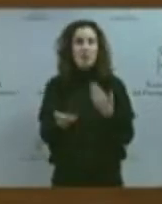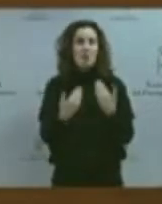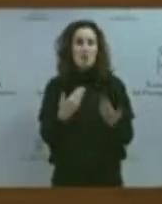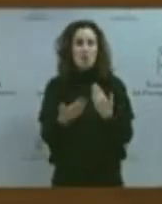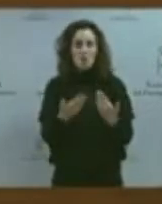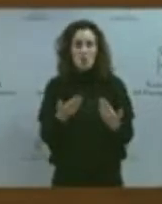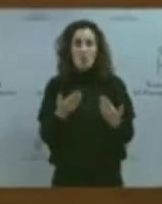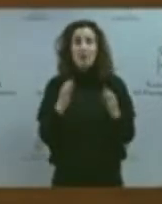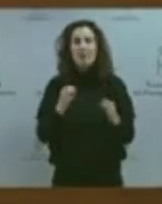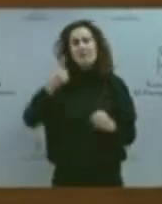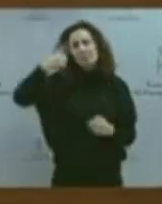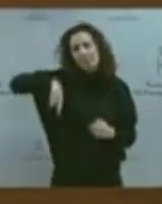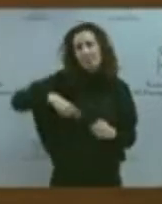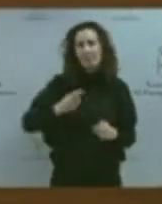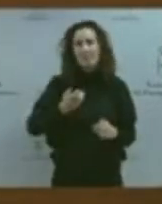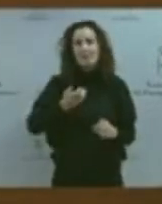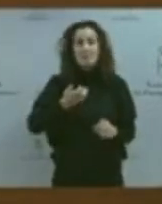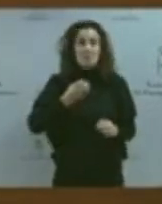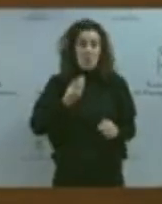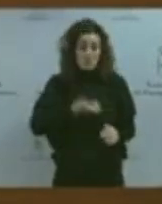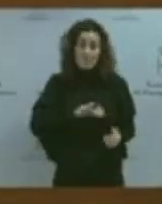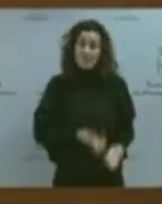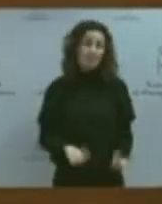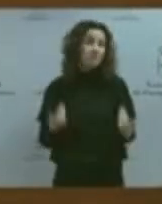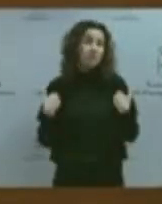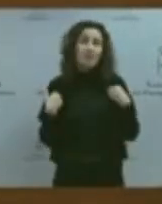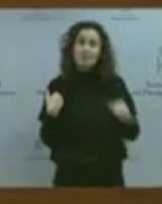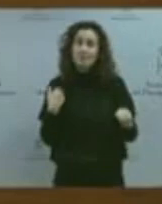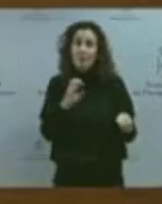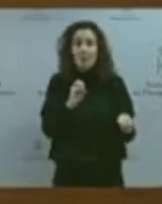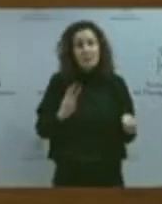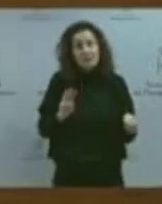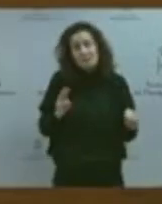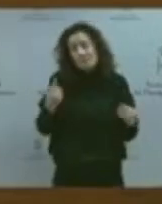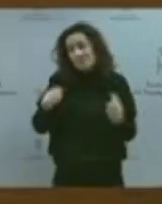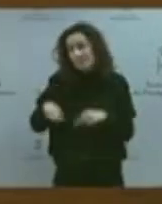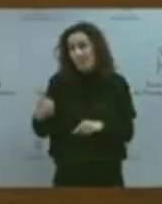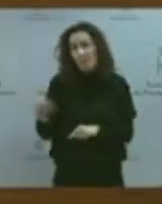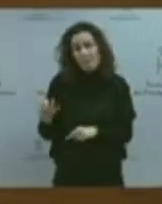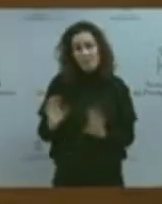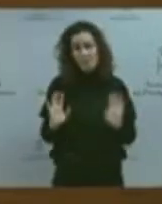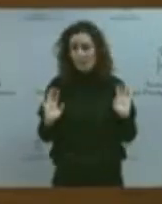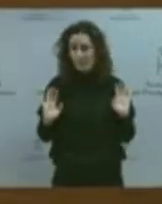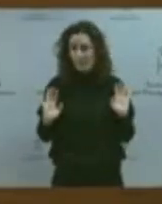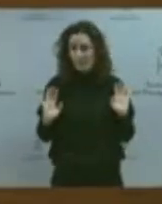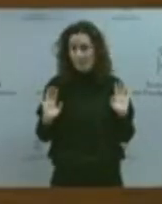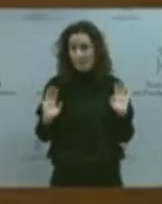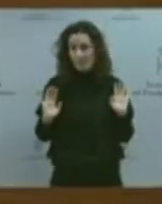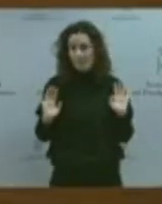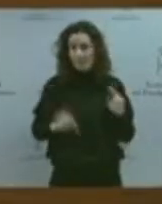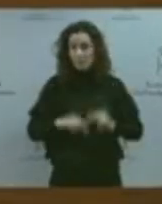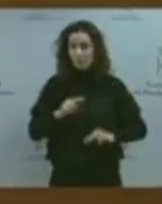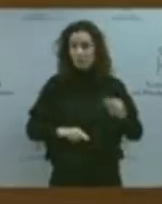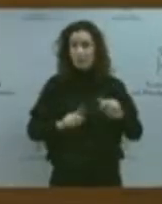de 03, en principio es el ayuntamiento quien se encarga de la construcción y de su mantenimiento y reparación en su